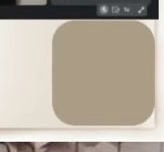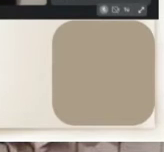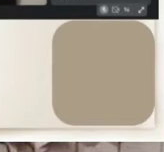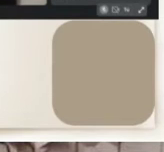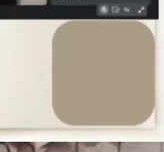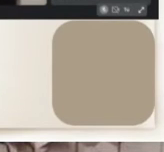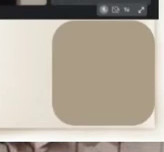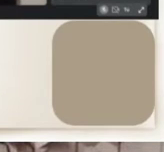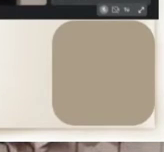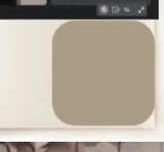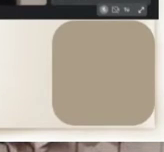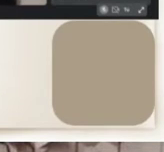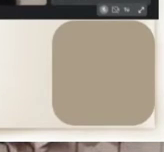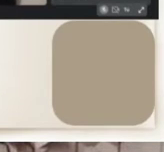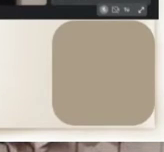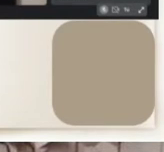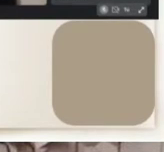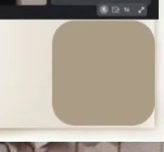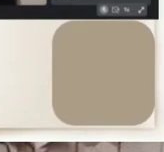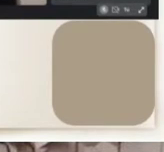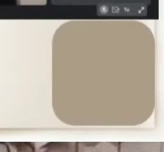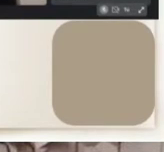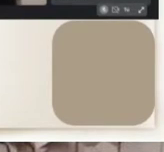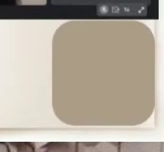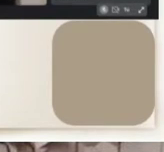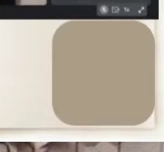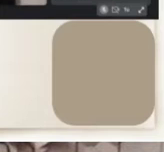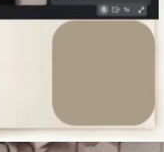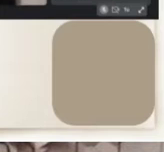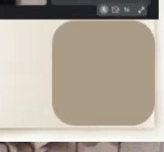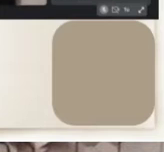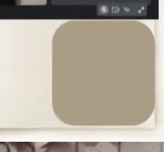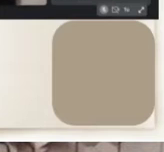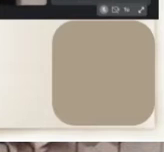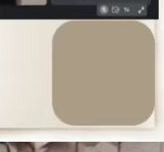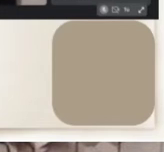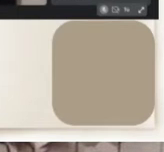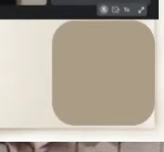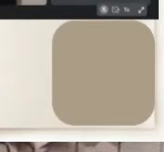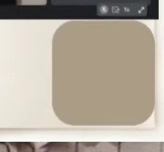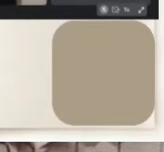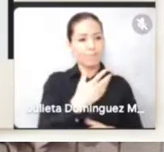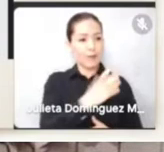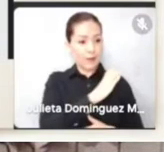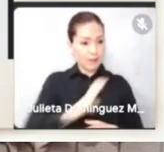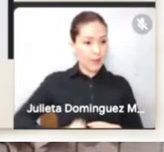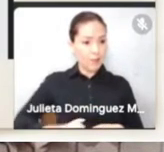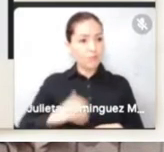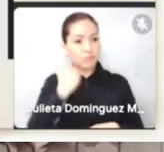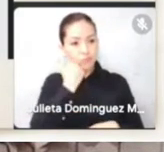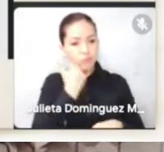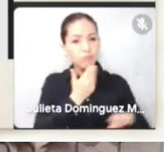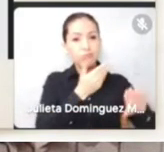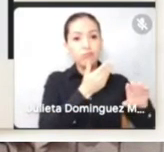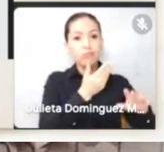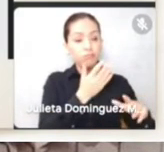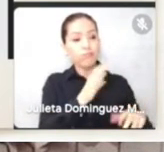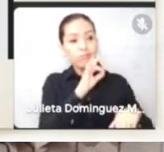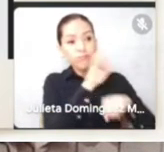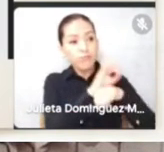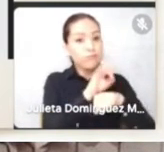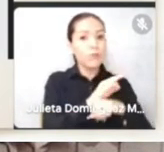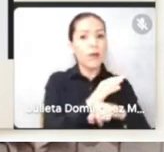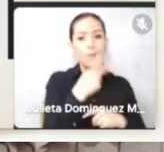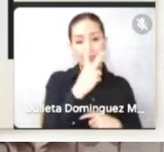permanente de servidores públicos del municipio de Chihuahua en la campaña, lo cual a juicio del actor constituye una violación grave y determinante